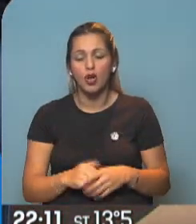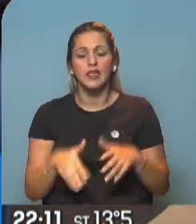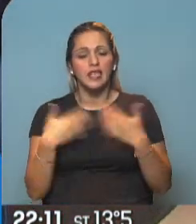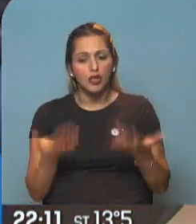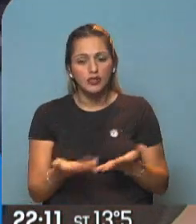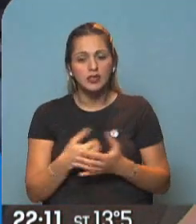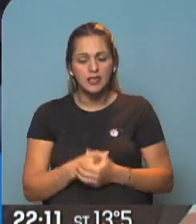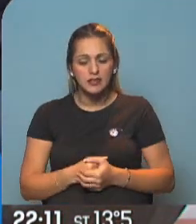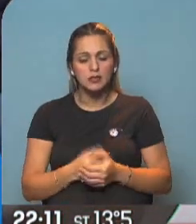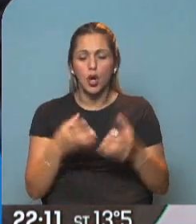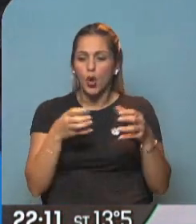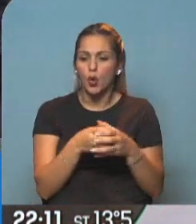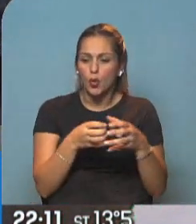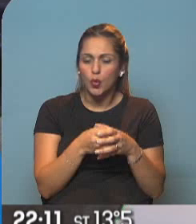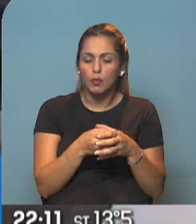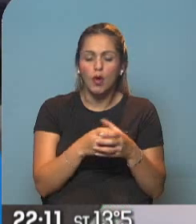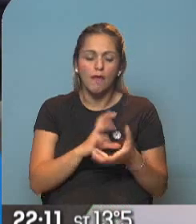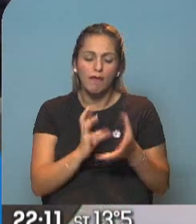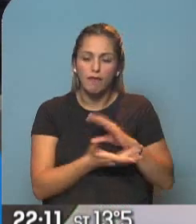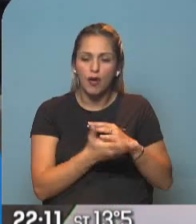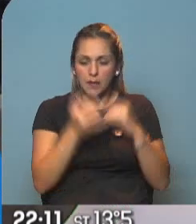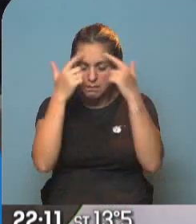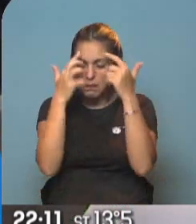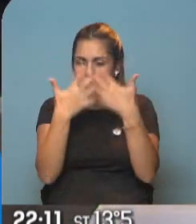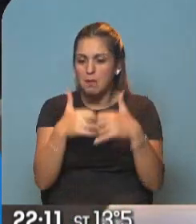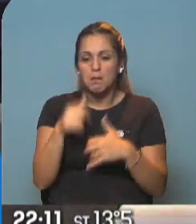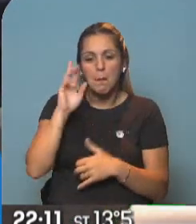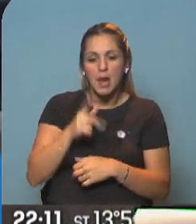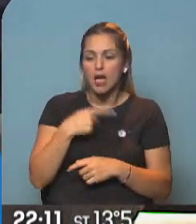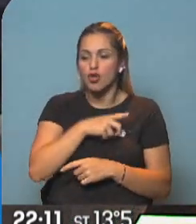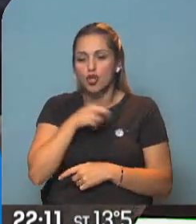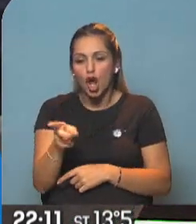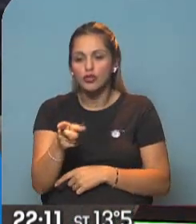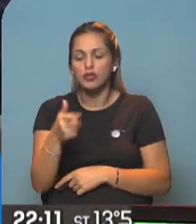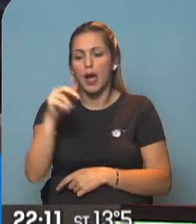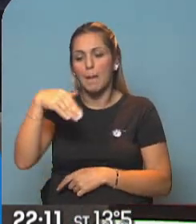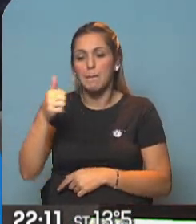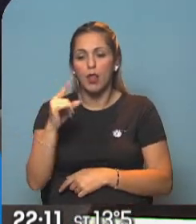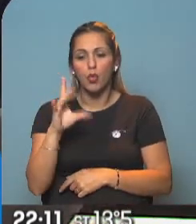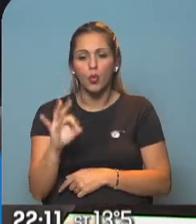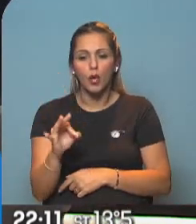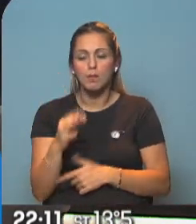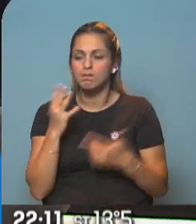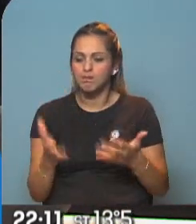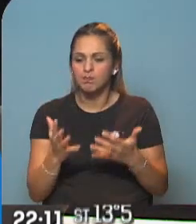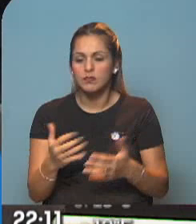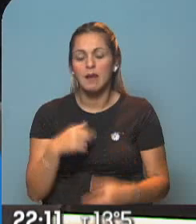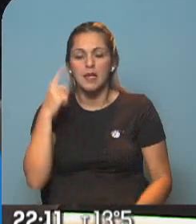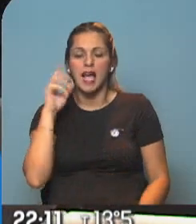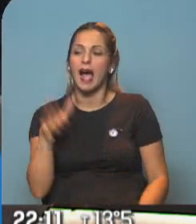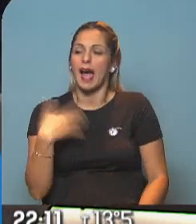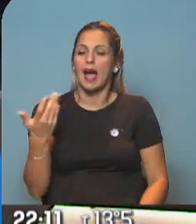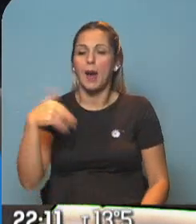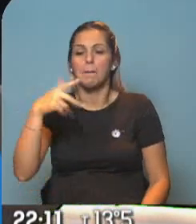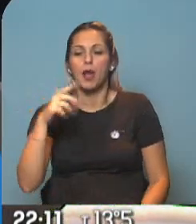que ninguna estrategia es útil, y Maduro fue subestimado también, ¿no? Digo, todo el mundo creyó, bueno, Maduro,